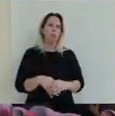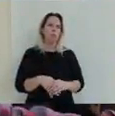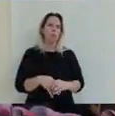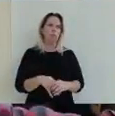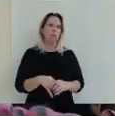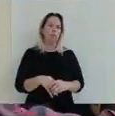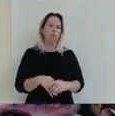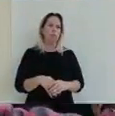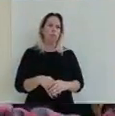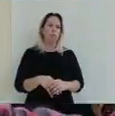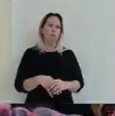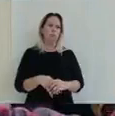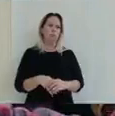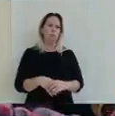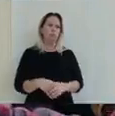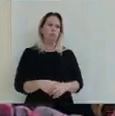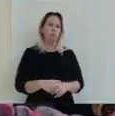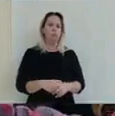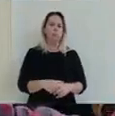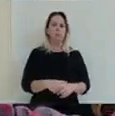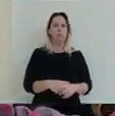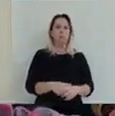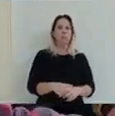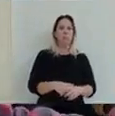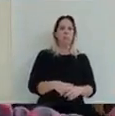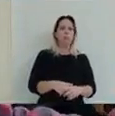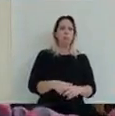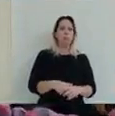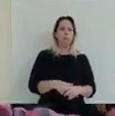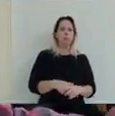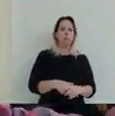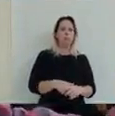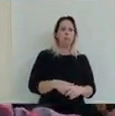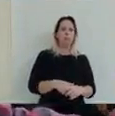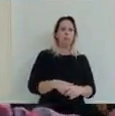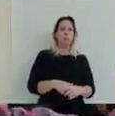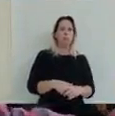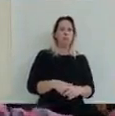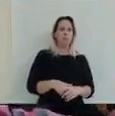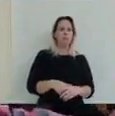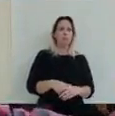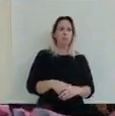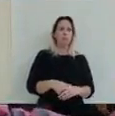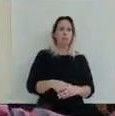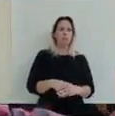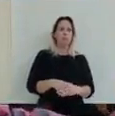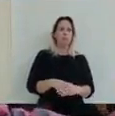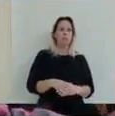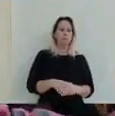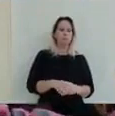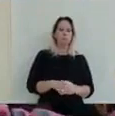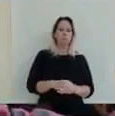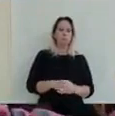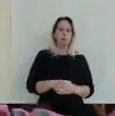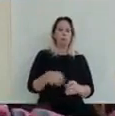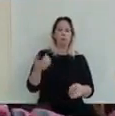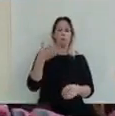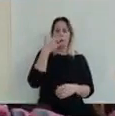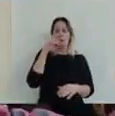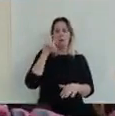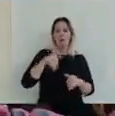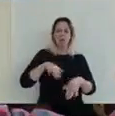del año. Para eso están las elecciones que ya llegarán el año que viene, donde cada uno podrá mostrar sus ideas y su ideología política, que me parece